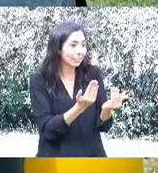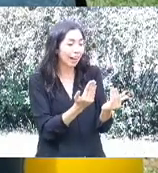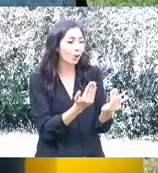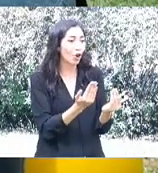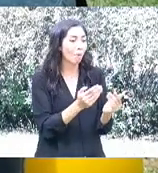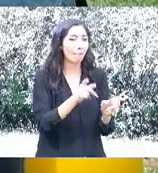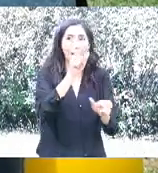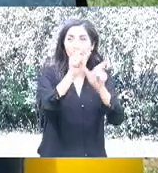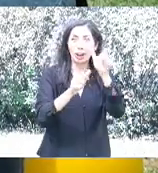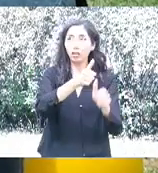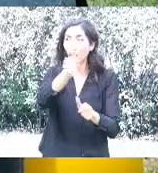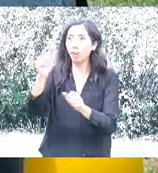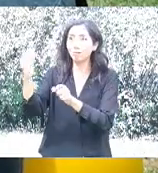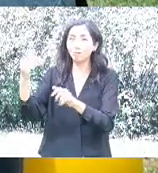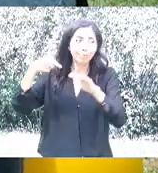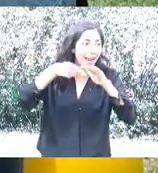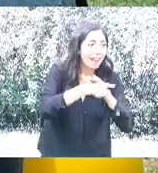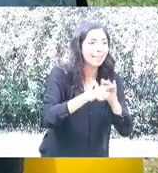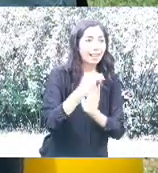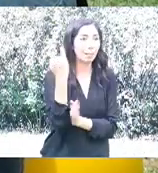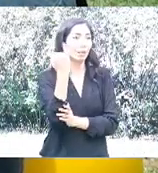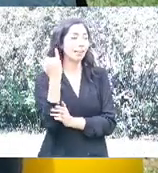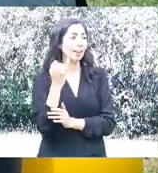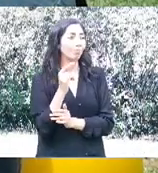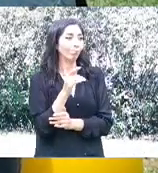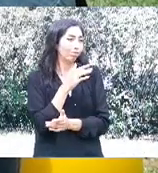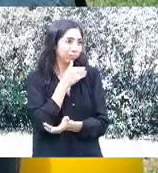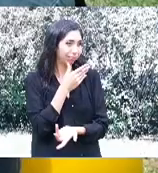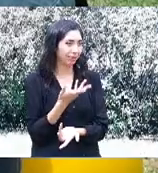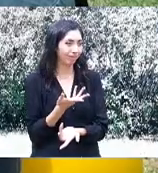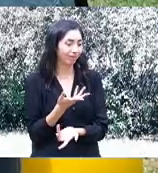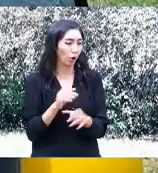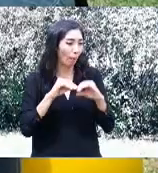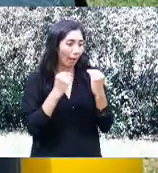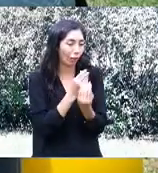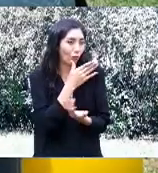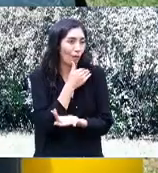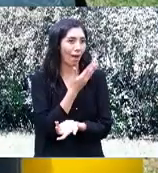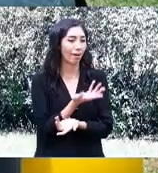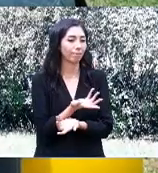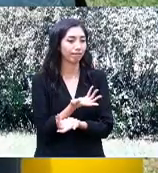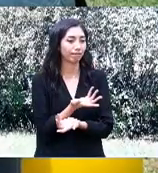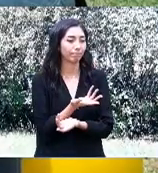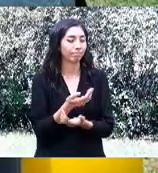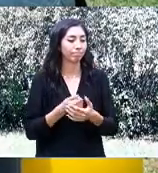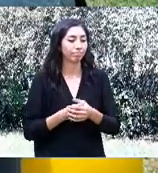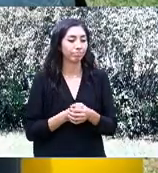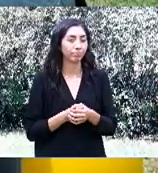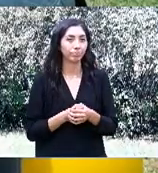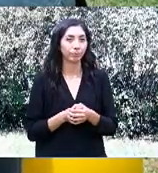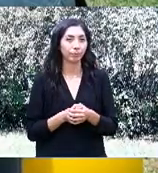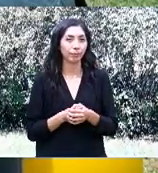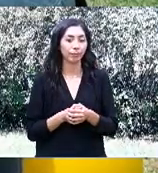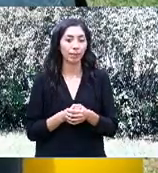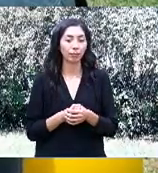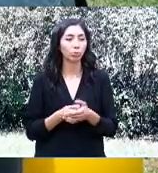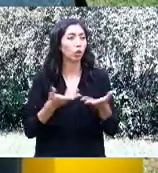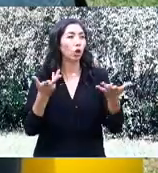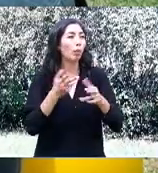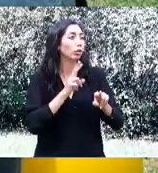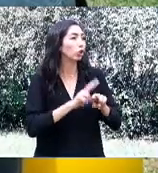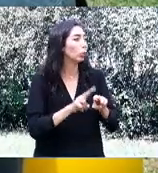poder recibir y que las personas sean autónomas dentro de su visita desde ahí e cómo lo